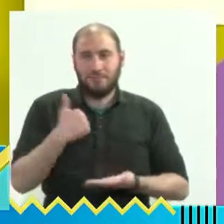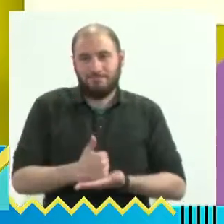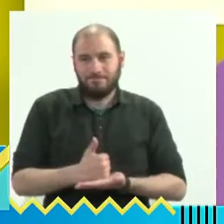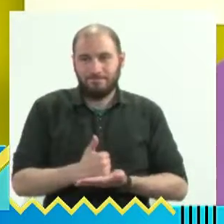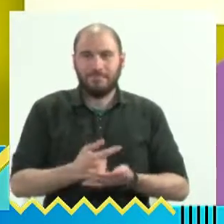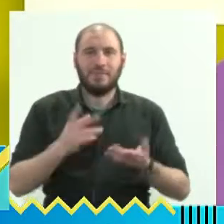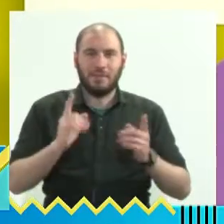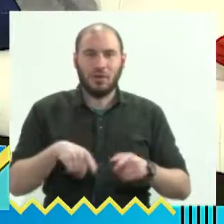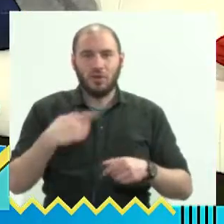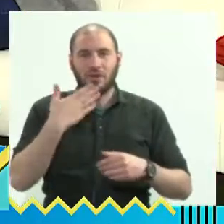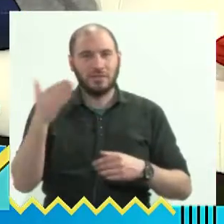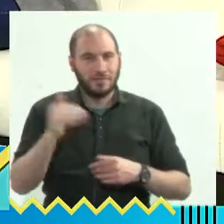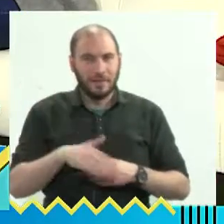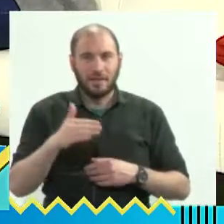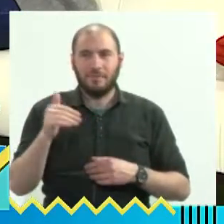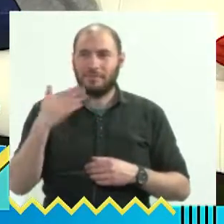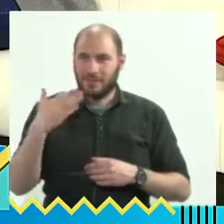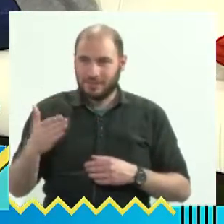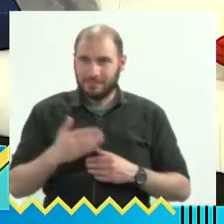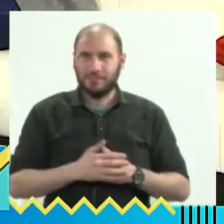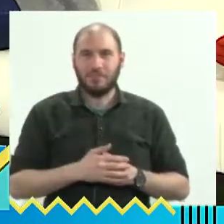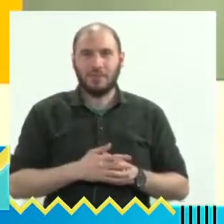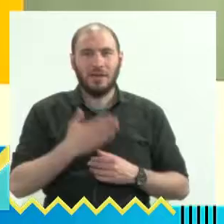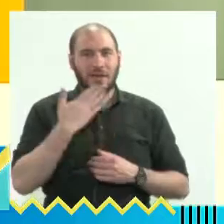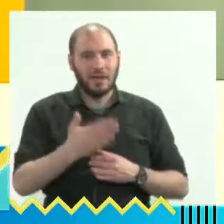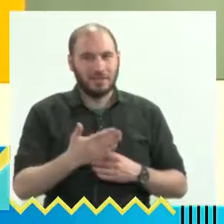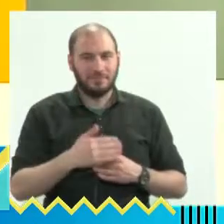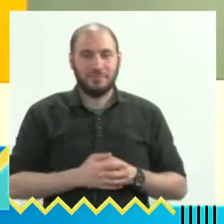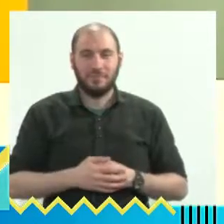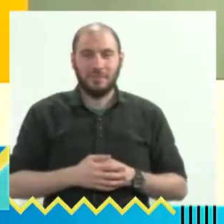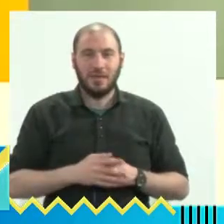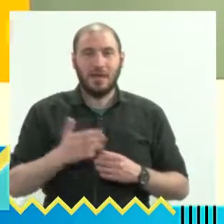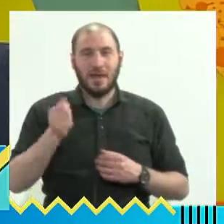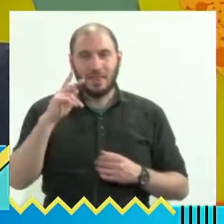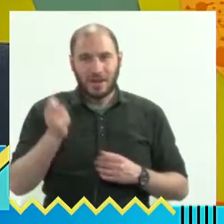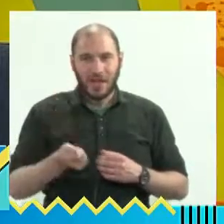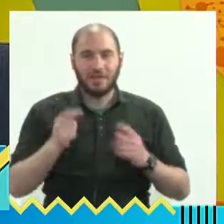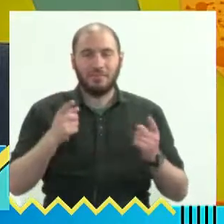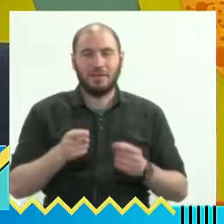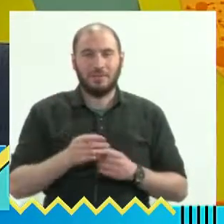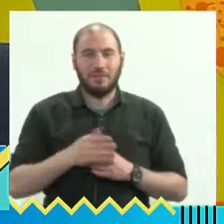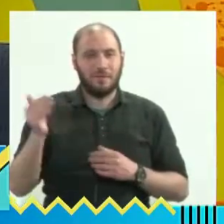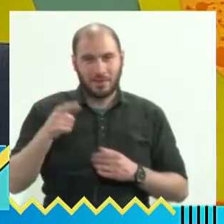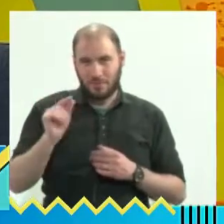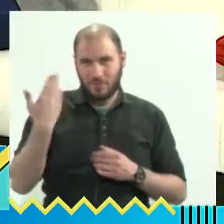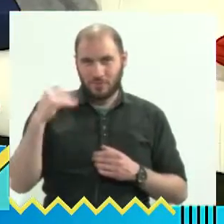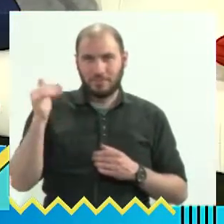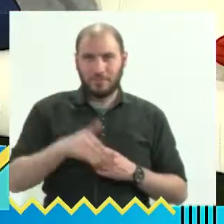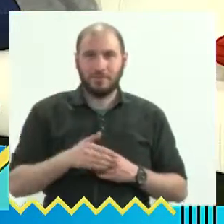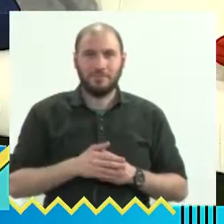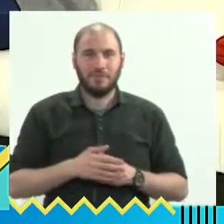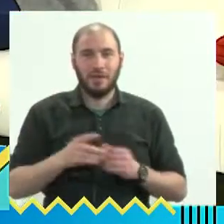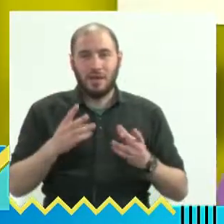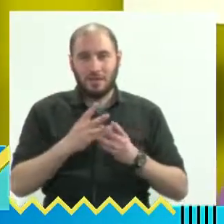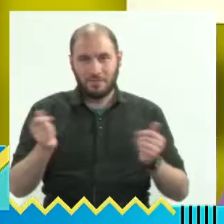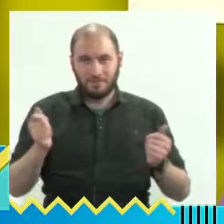y desde otros también. Muchas gracias, María José, por haber estado presente. Gracias a vos. Gracias, Macarena. Y bueno, a Andrea Blandini, que estuvo recién también con nosotros.